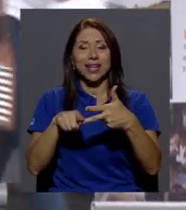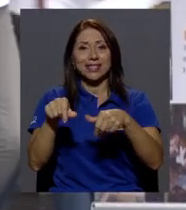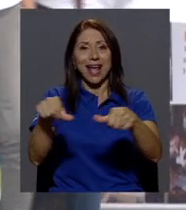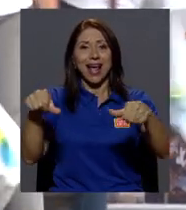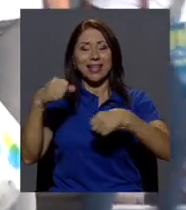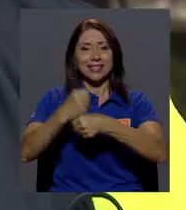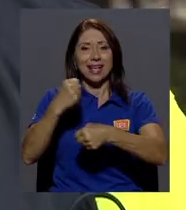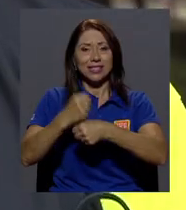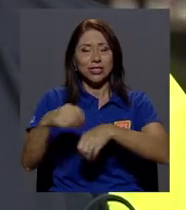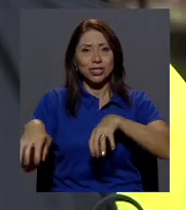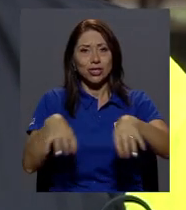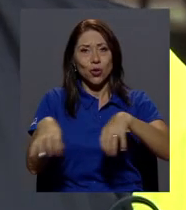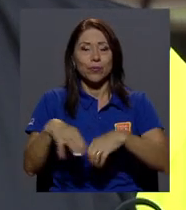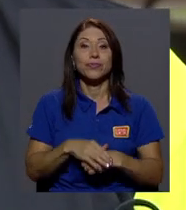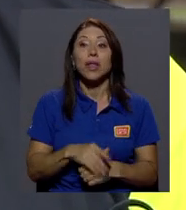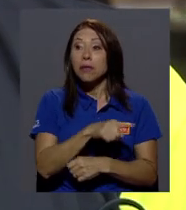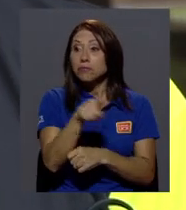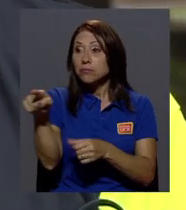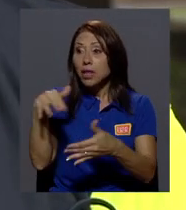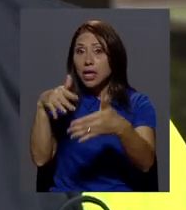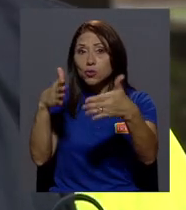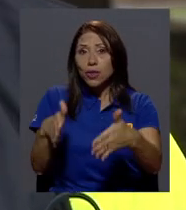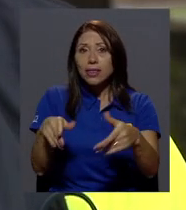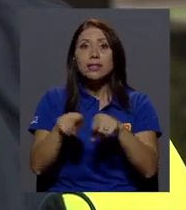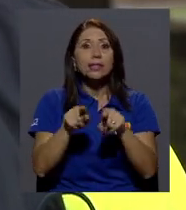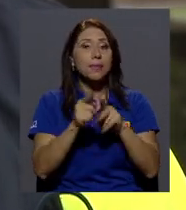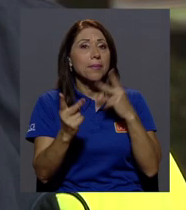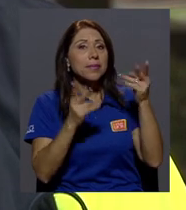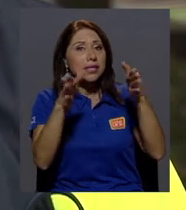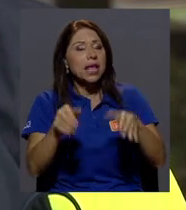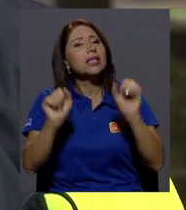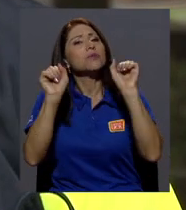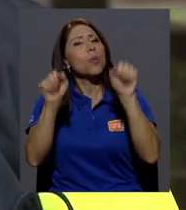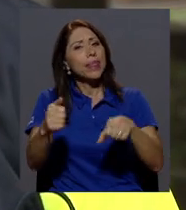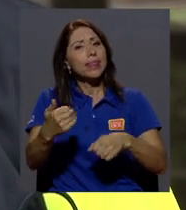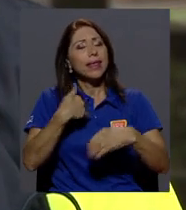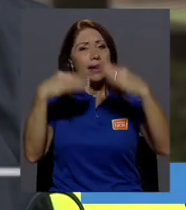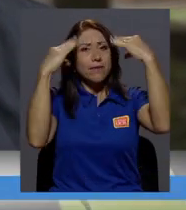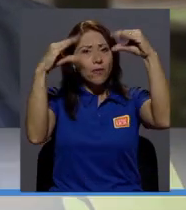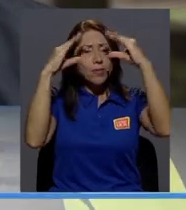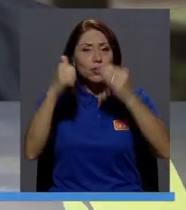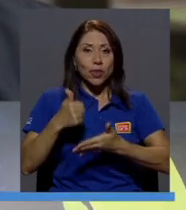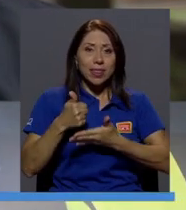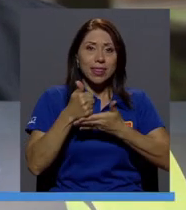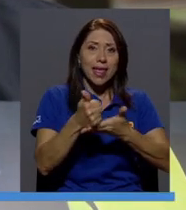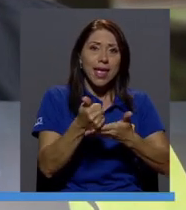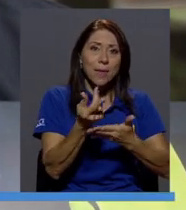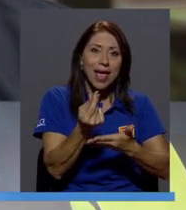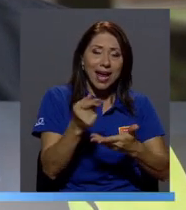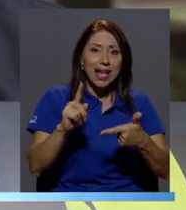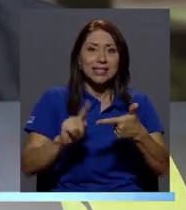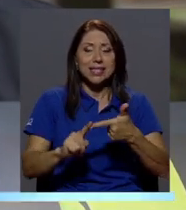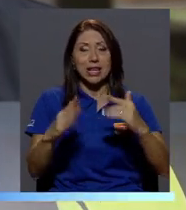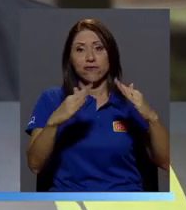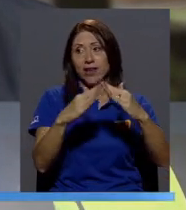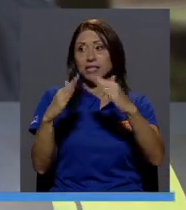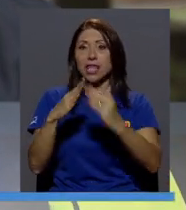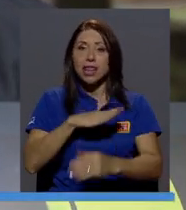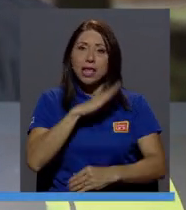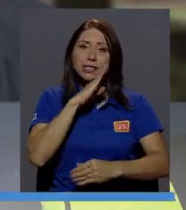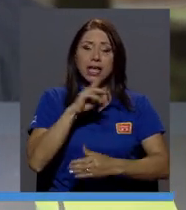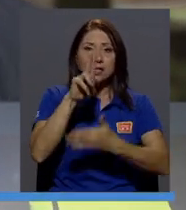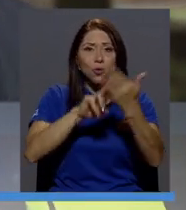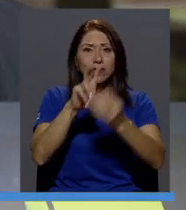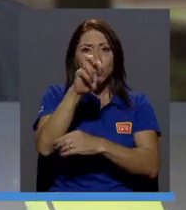acción. Los estudiantes y visitantes pueden también acceder a información de todo lo que es las becas y residencias de la Universidad de Costa Rica,